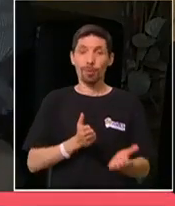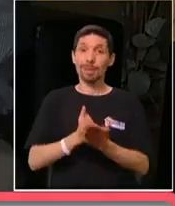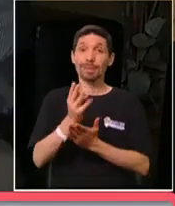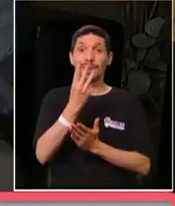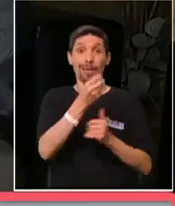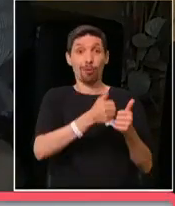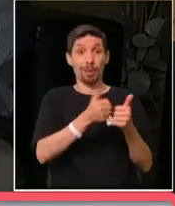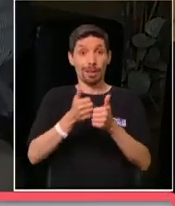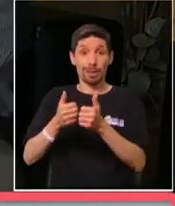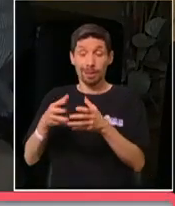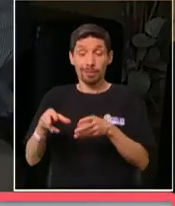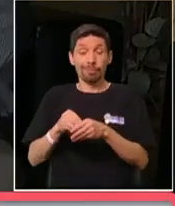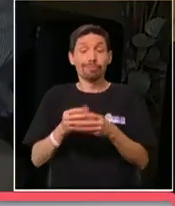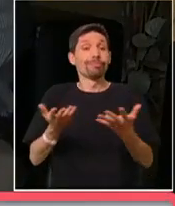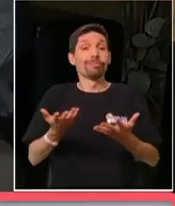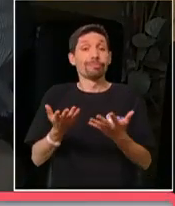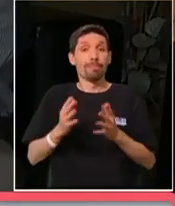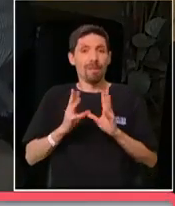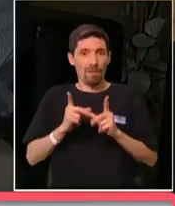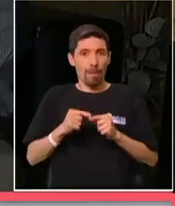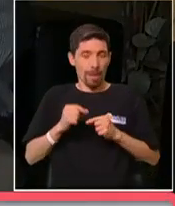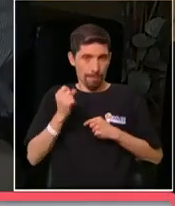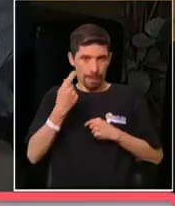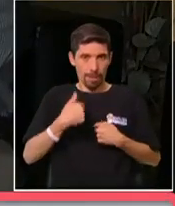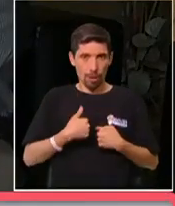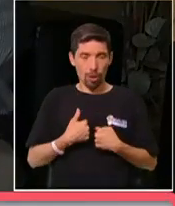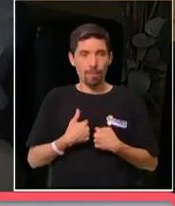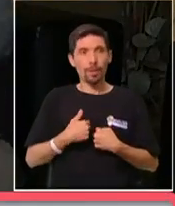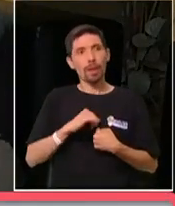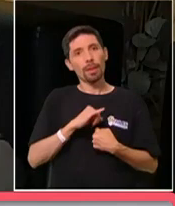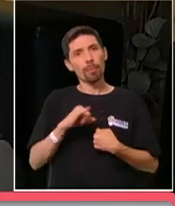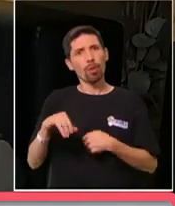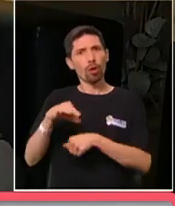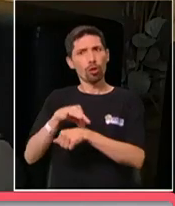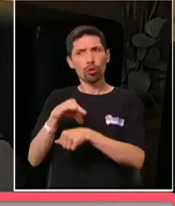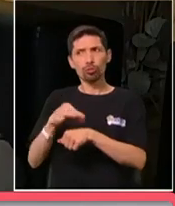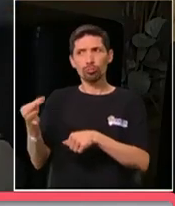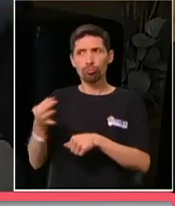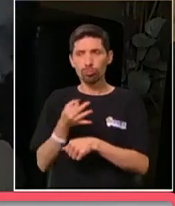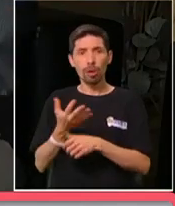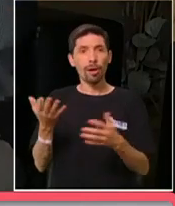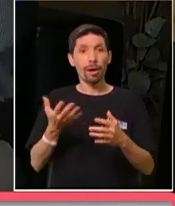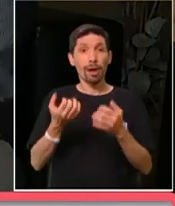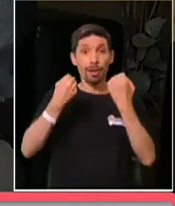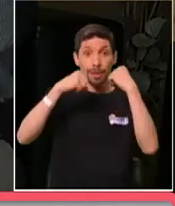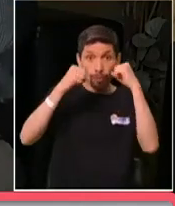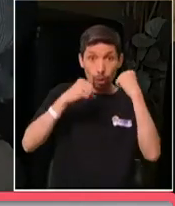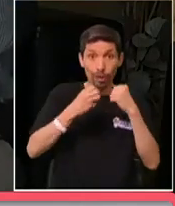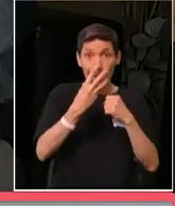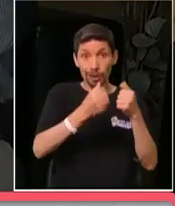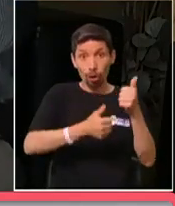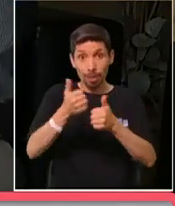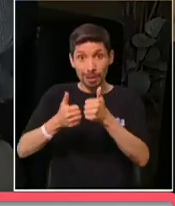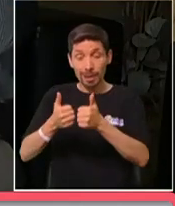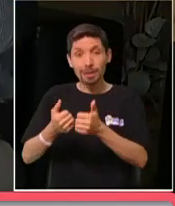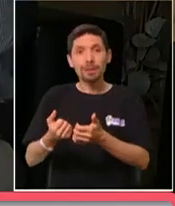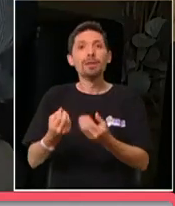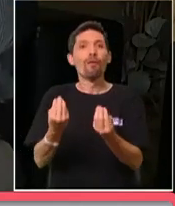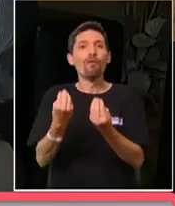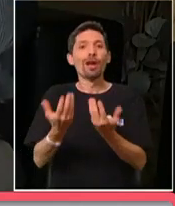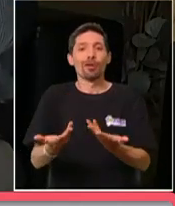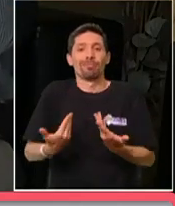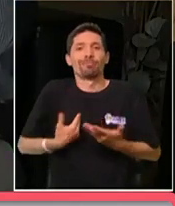por mi familia y después los doctores me dijeron que el triatlón y el deporte era muy bueno para las rehabilitaciones.